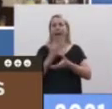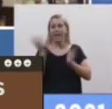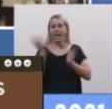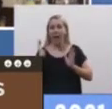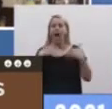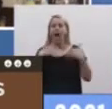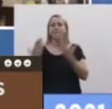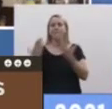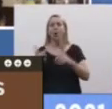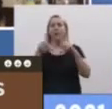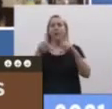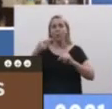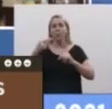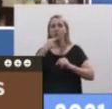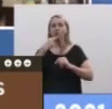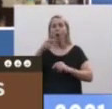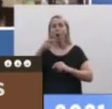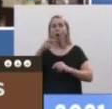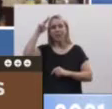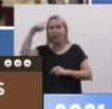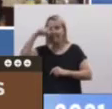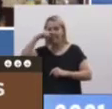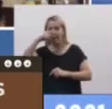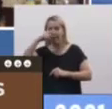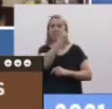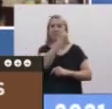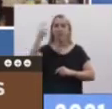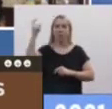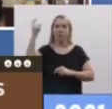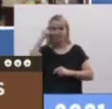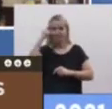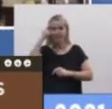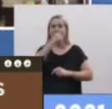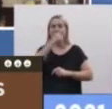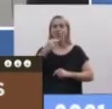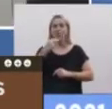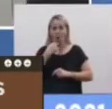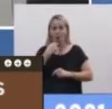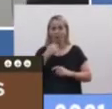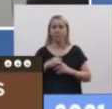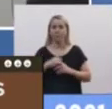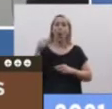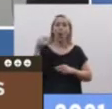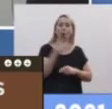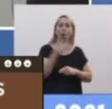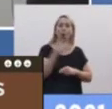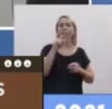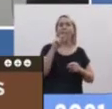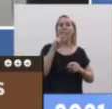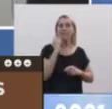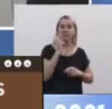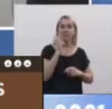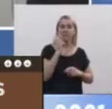si quitamos la pandemia es un no ajuste, sigue siendo un incremento del gasto. Uh-huh. Y junto por el cambio, lo que le dijo es, quiso